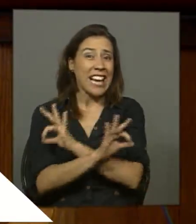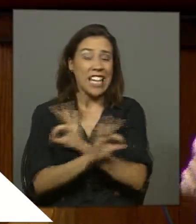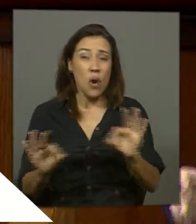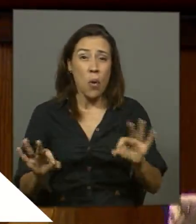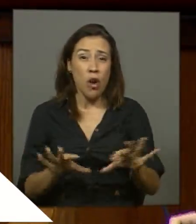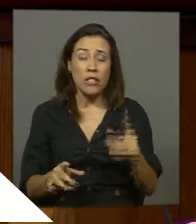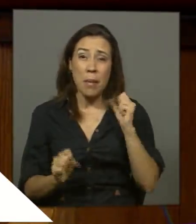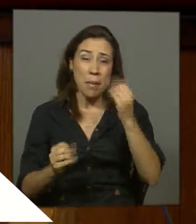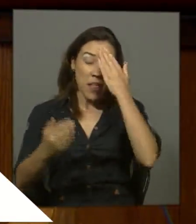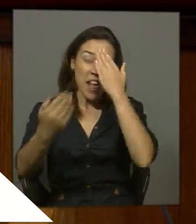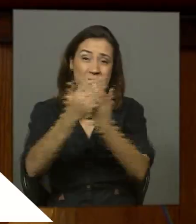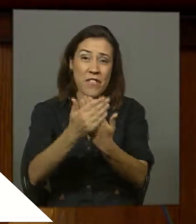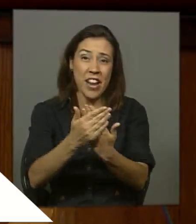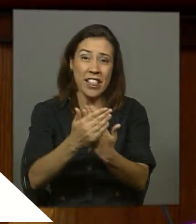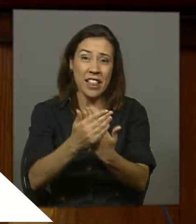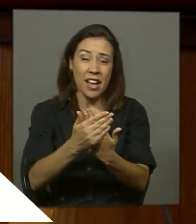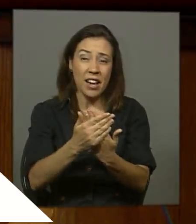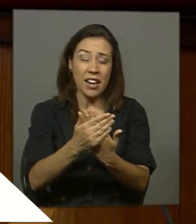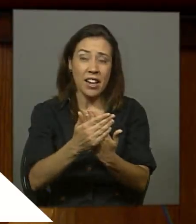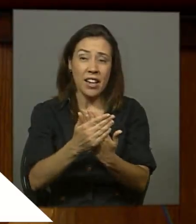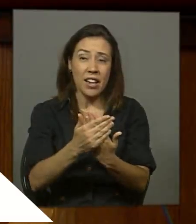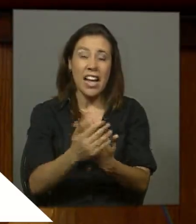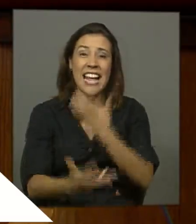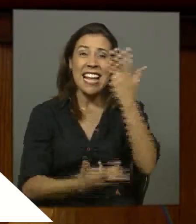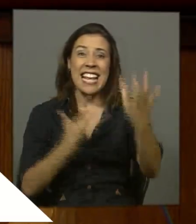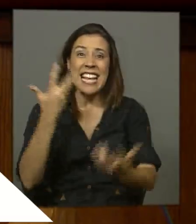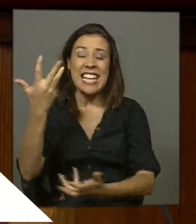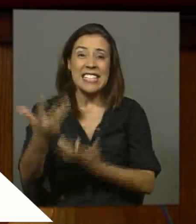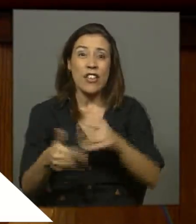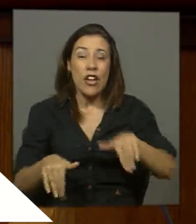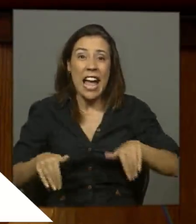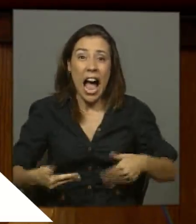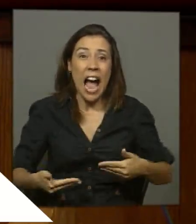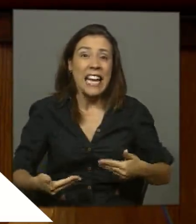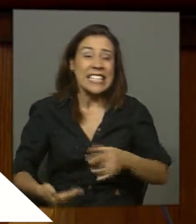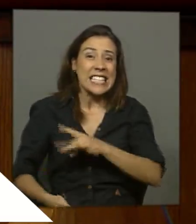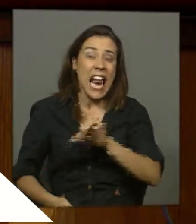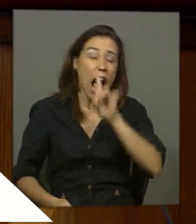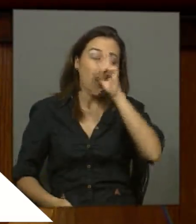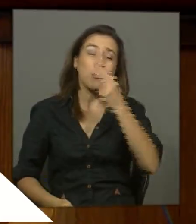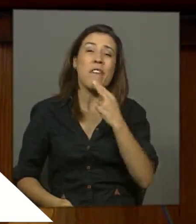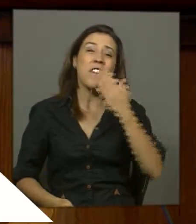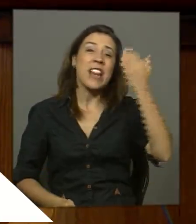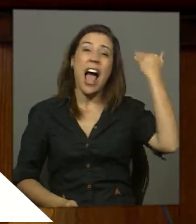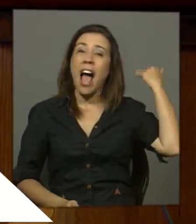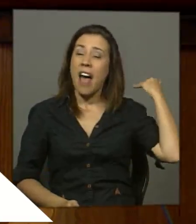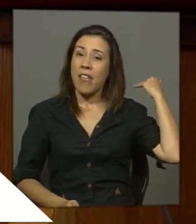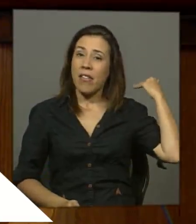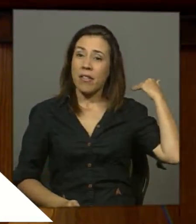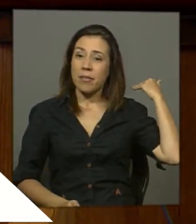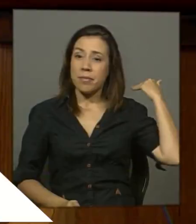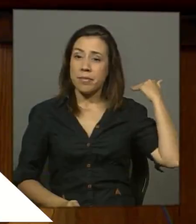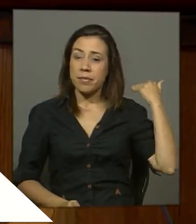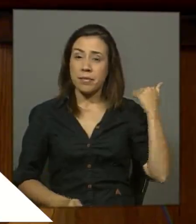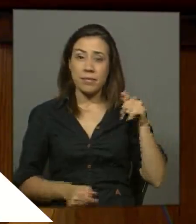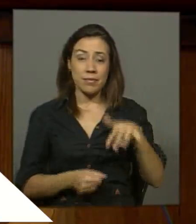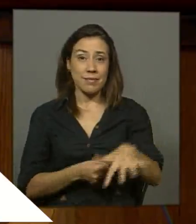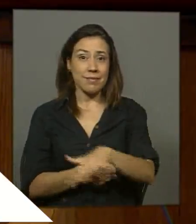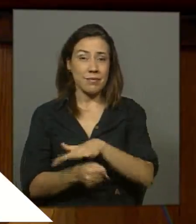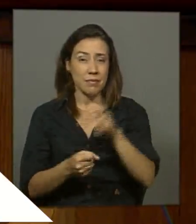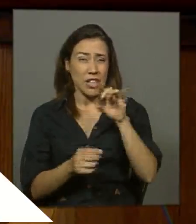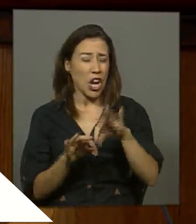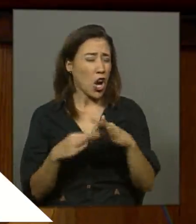para afrontar incendios como el que chile estaba acostumbrado a vivir esta situación